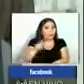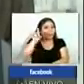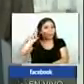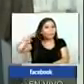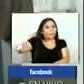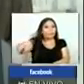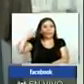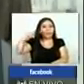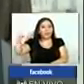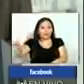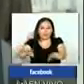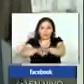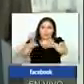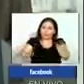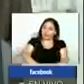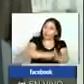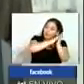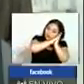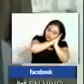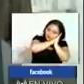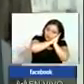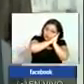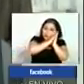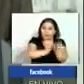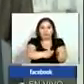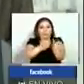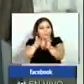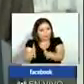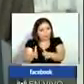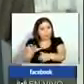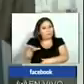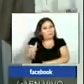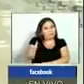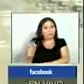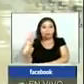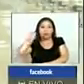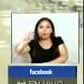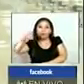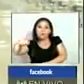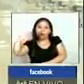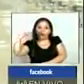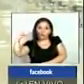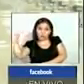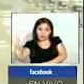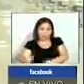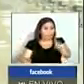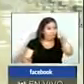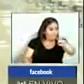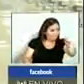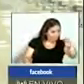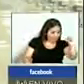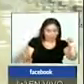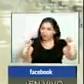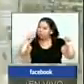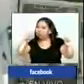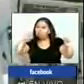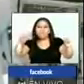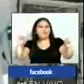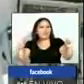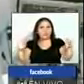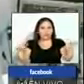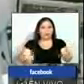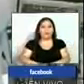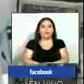de cuidados intermedios adicionales, llegando a dos mil camas, mil de cuidados intensivos y mil de cuidados normales.